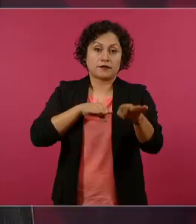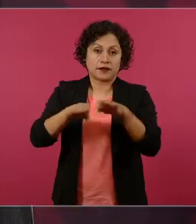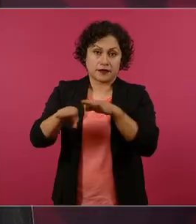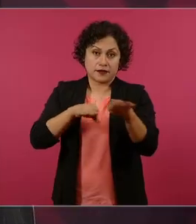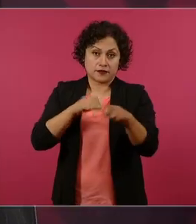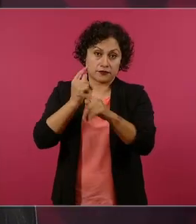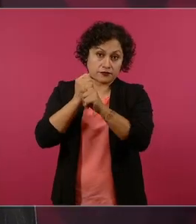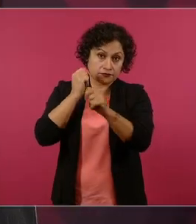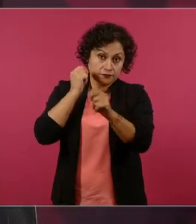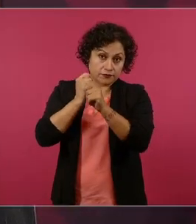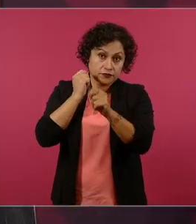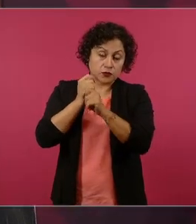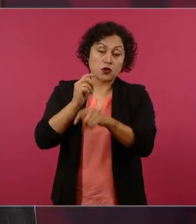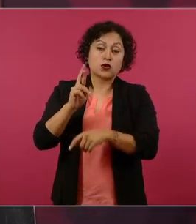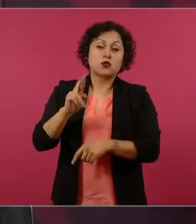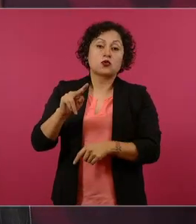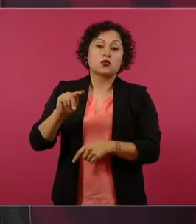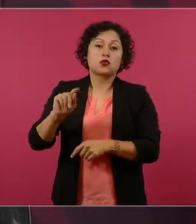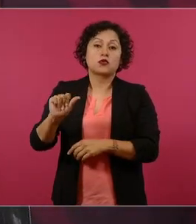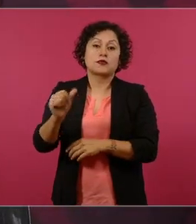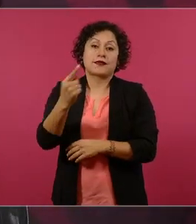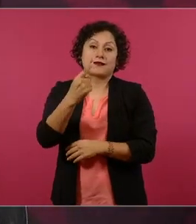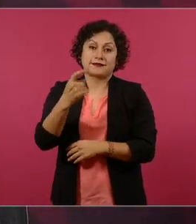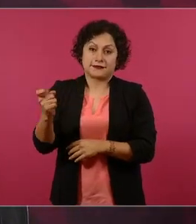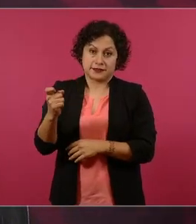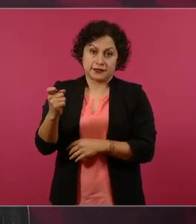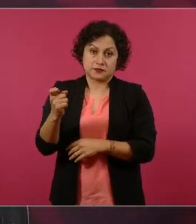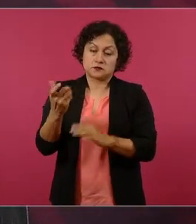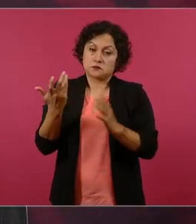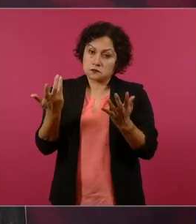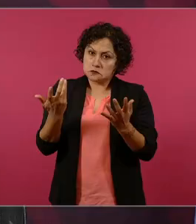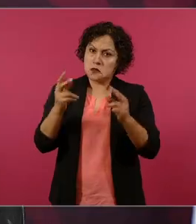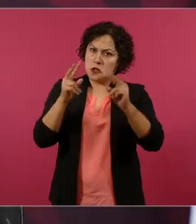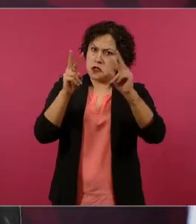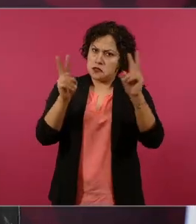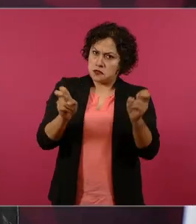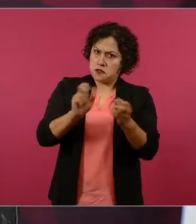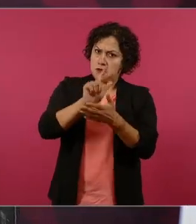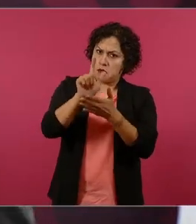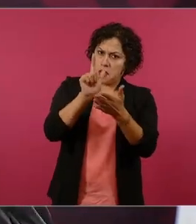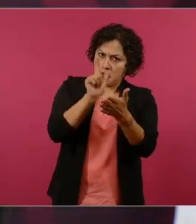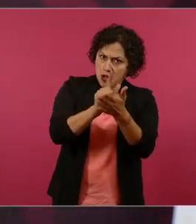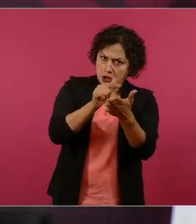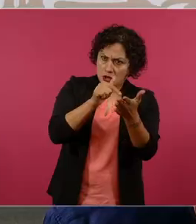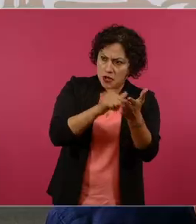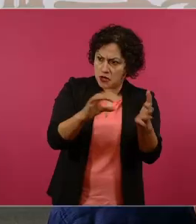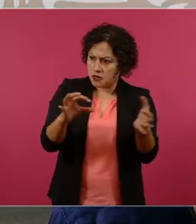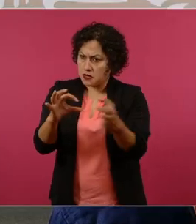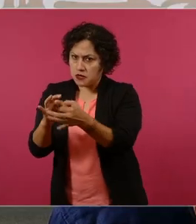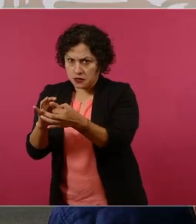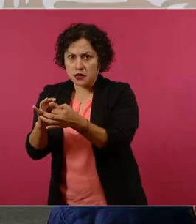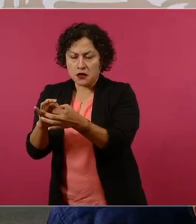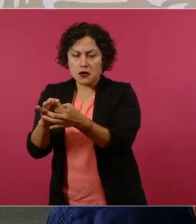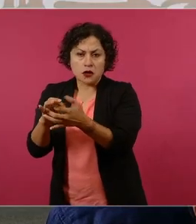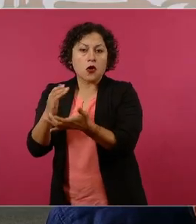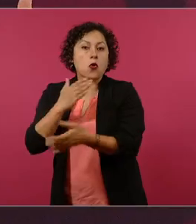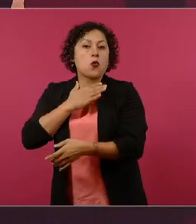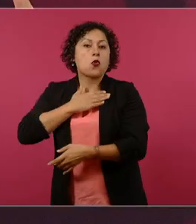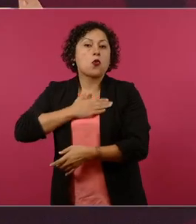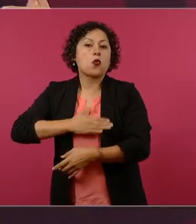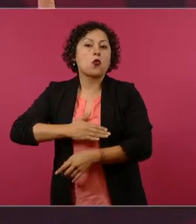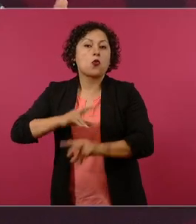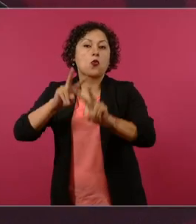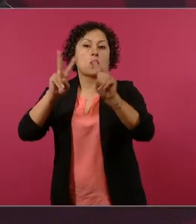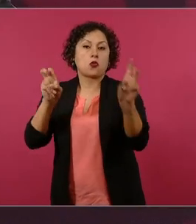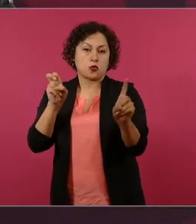cuestión legal es un asunto de Justicia pero que no nos vamos a